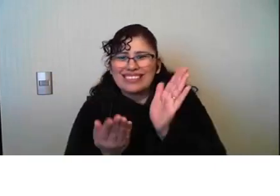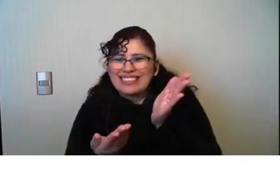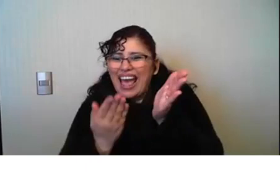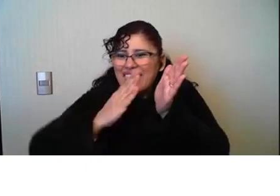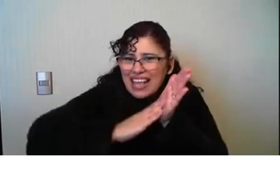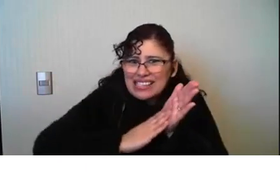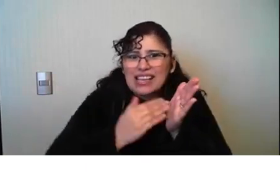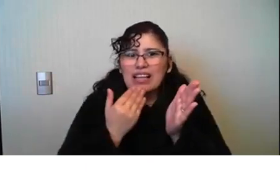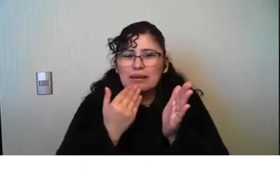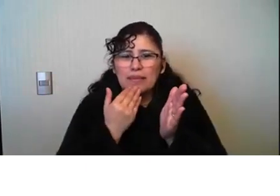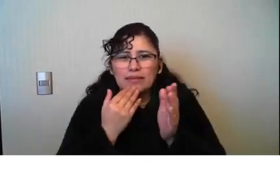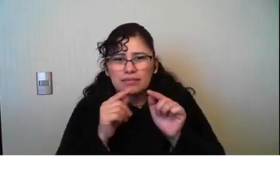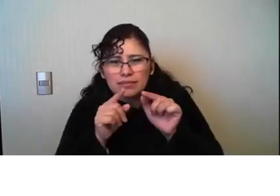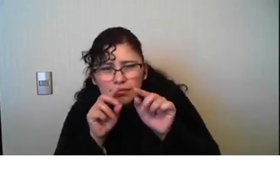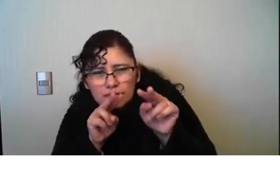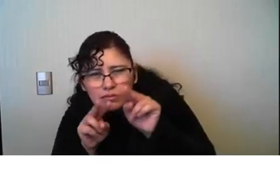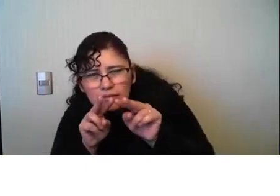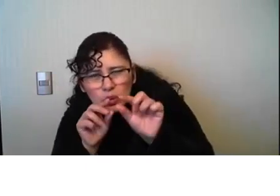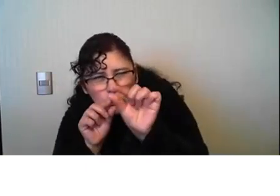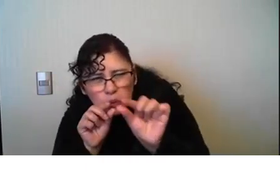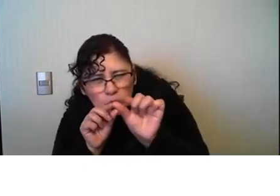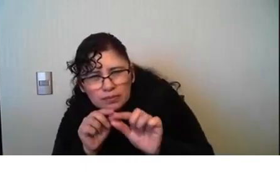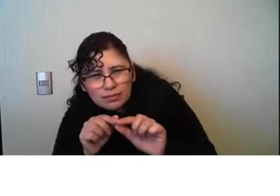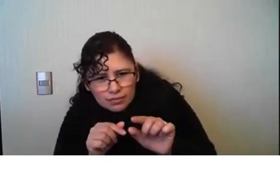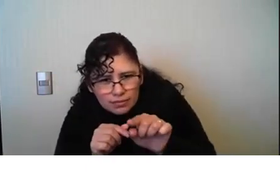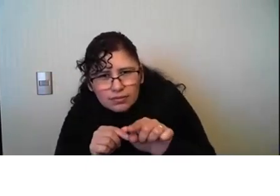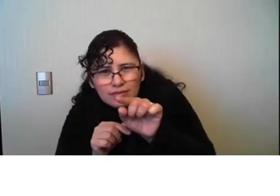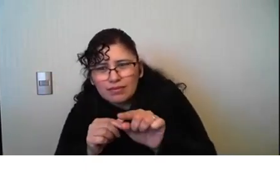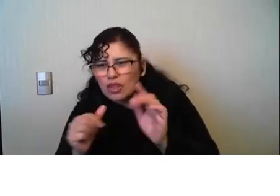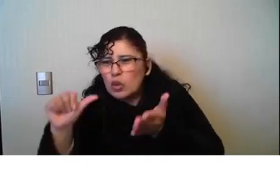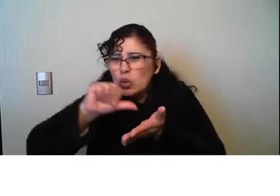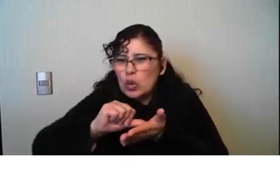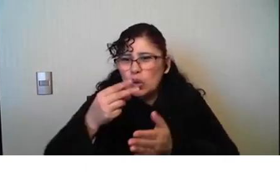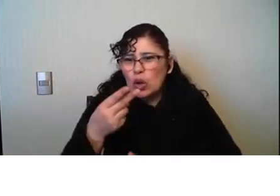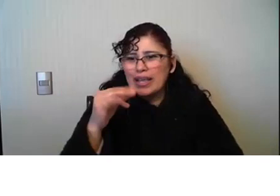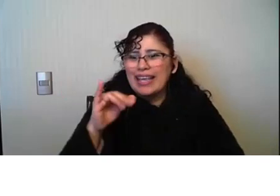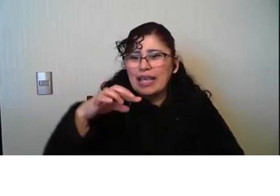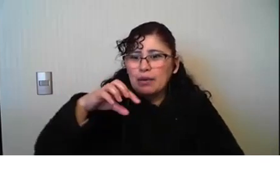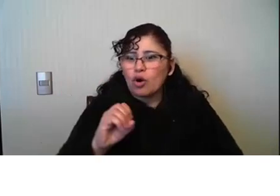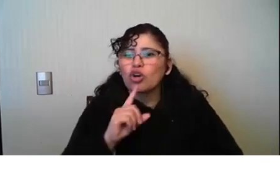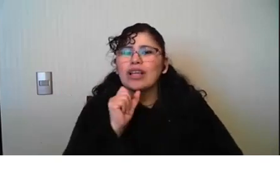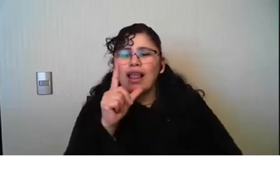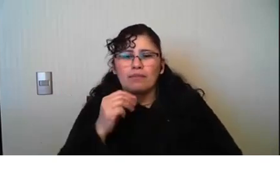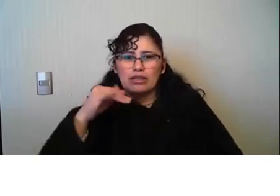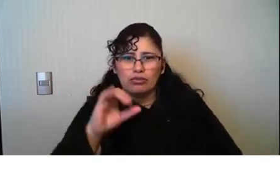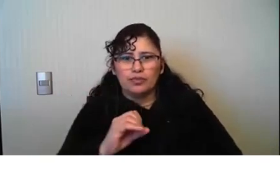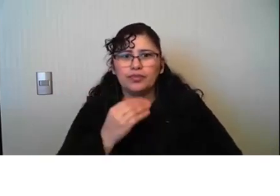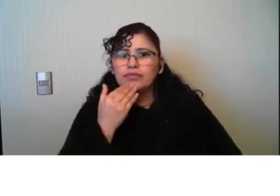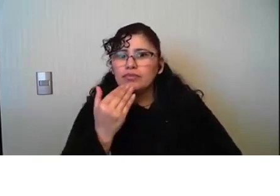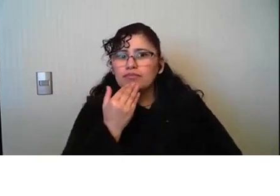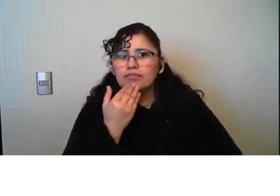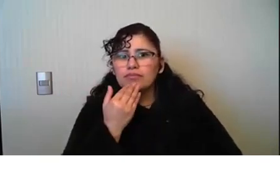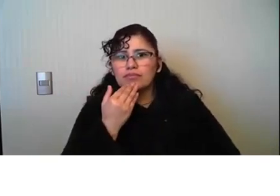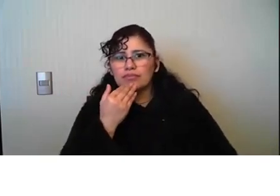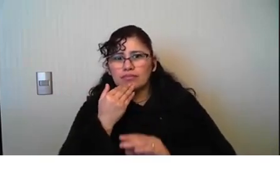están estos que están acá, que son representados aquí, los núcleos hipotalámicos, ¿ya? Y sobre el tálamo